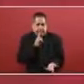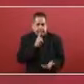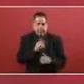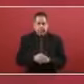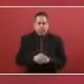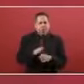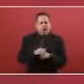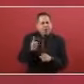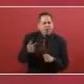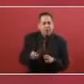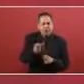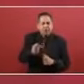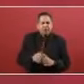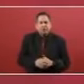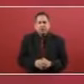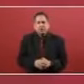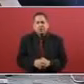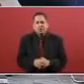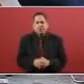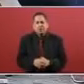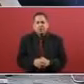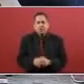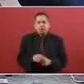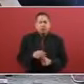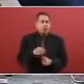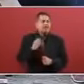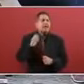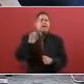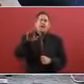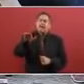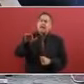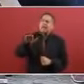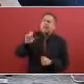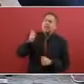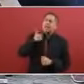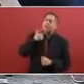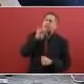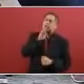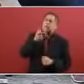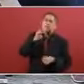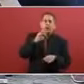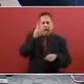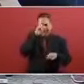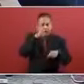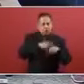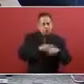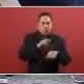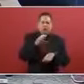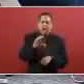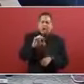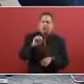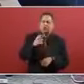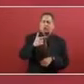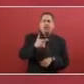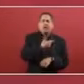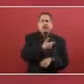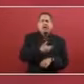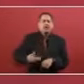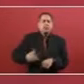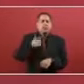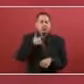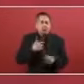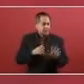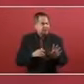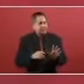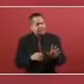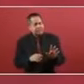¿Cuál fue la otra pregunta? Lo del superasesor de Carlos Salinas. Sí, sí, José María pero Córdoba. Se dio a